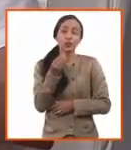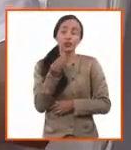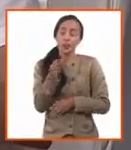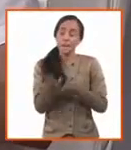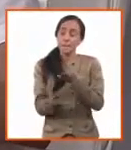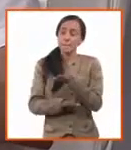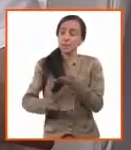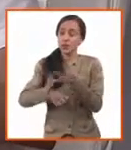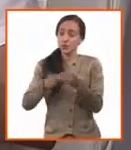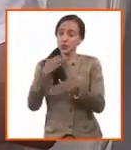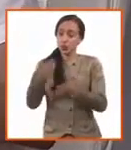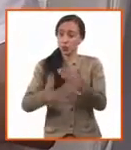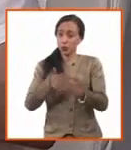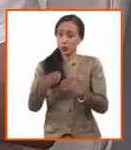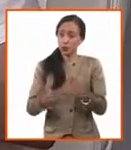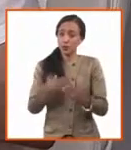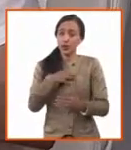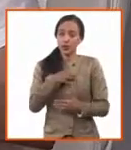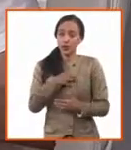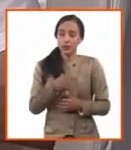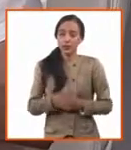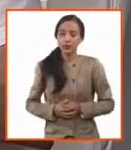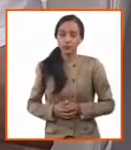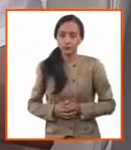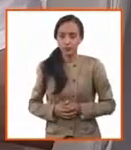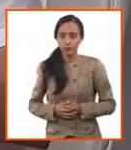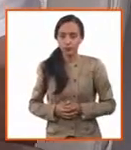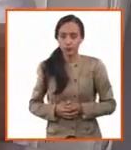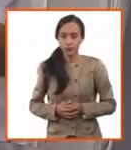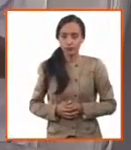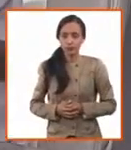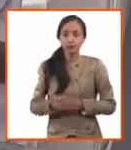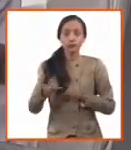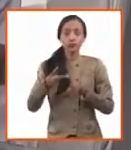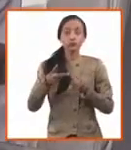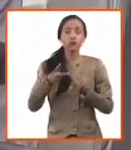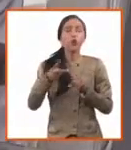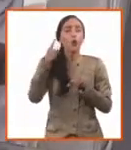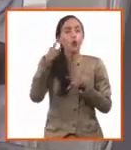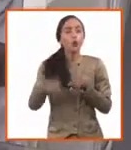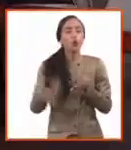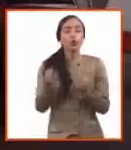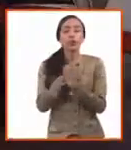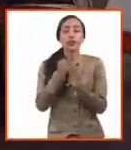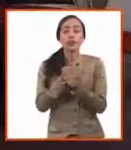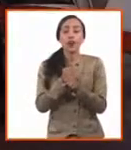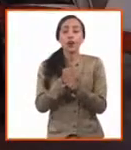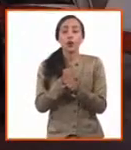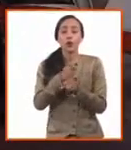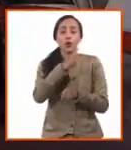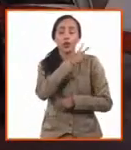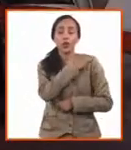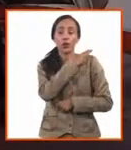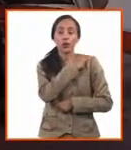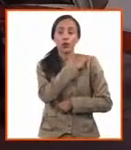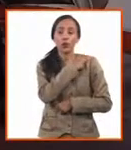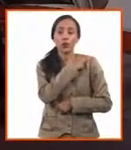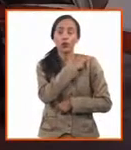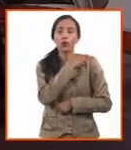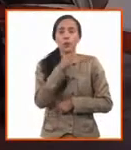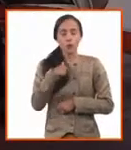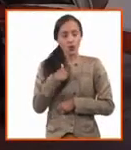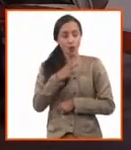que podemos estar teniendo. Yo creo que hay otra idea clave, que es que el trabajo de dirección no puede estar vinculado a la obtención de